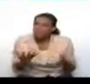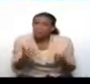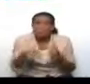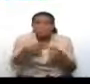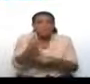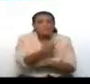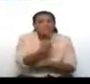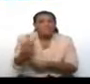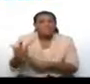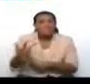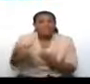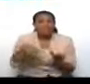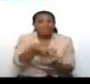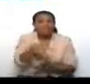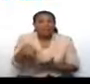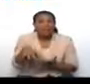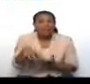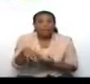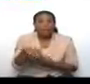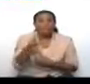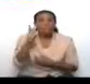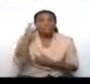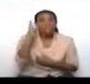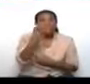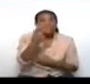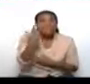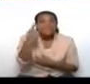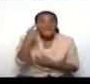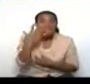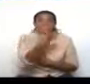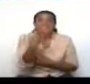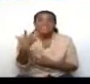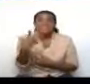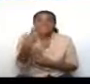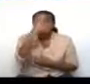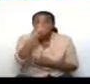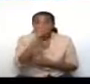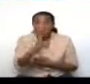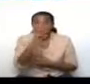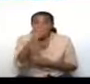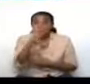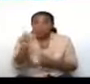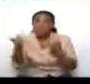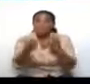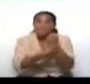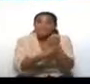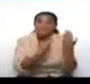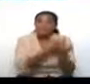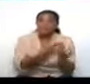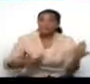es 23 de enero. Sí. Mañana se cumplen 5 años de la presidencia de Guaidó.